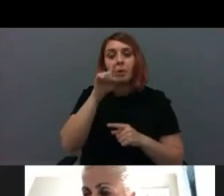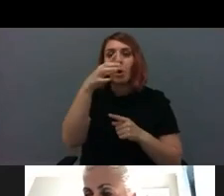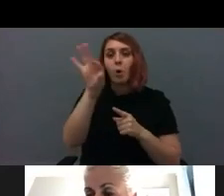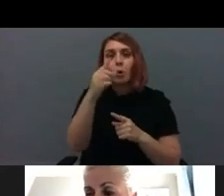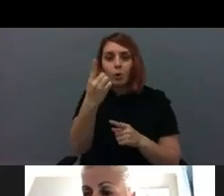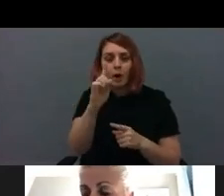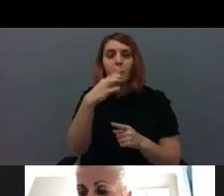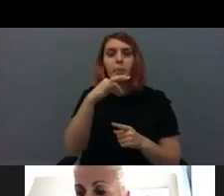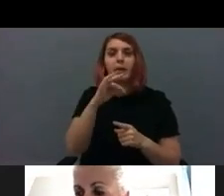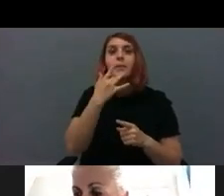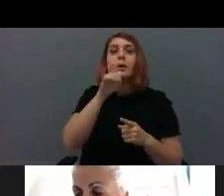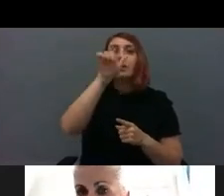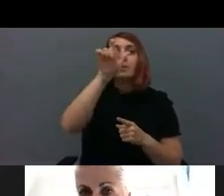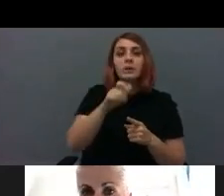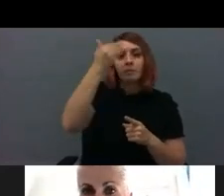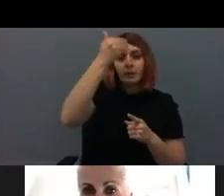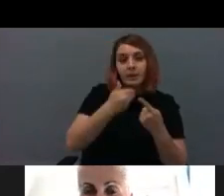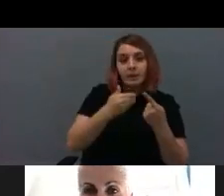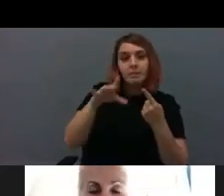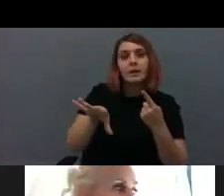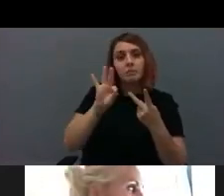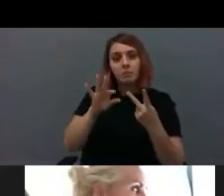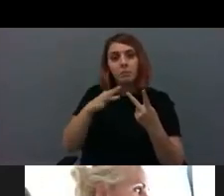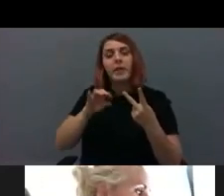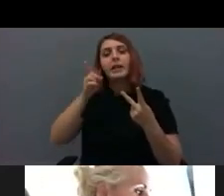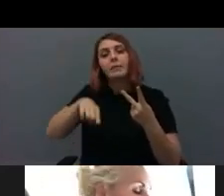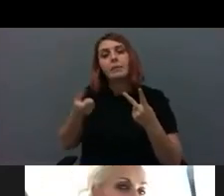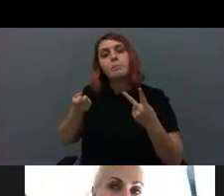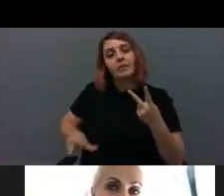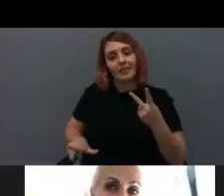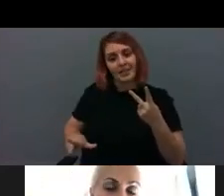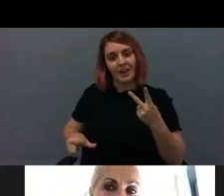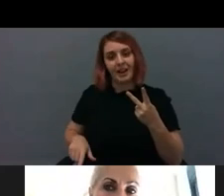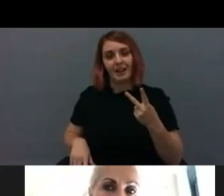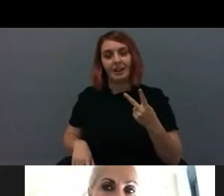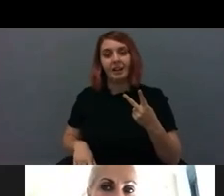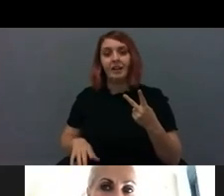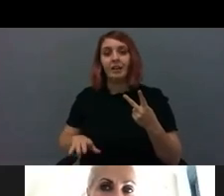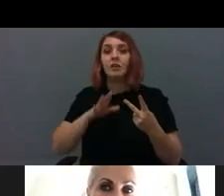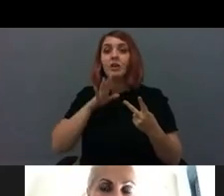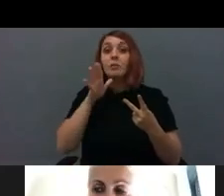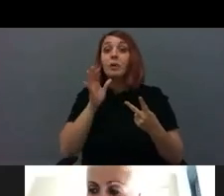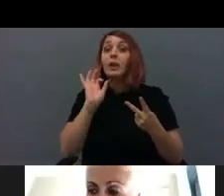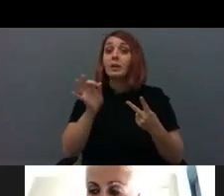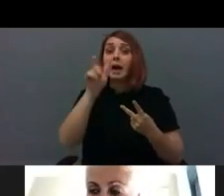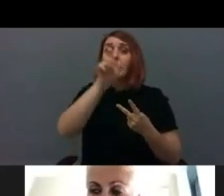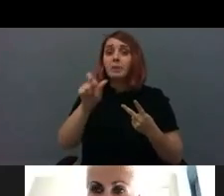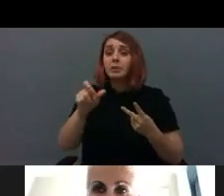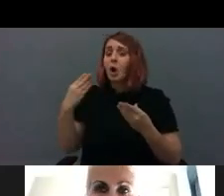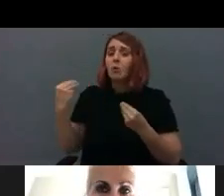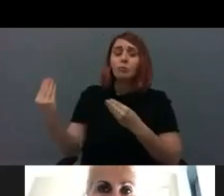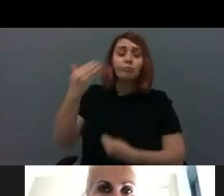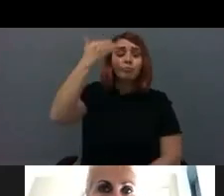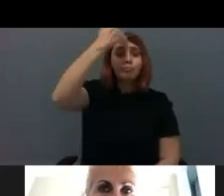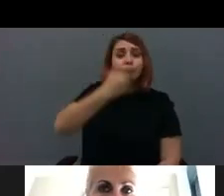ser persona con parálisis cerebral y ser efectivamente profesional, ¿no? Porque, de hecho, muchísimas personas con parálisis